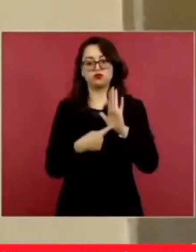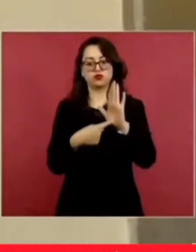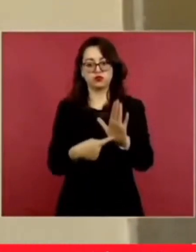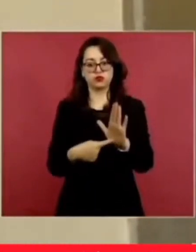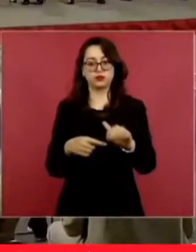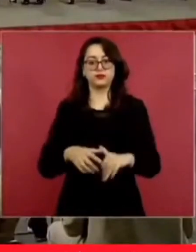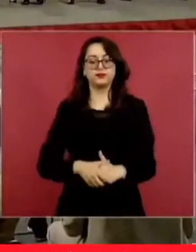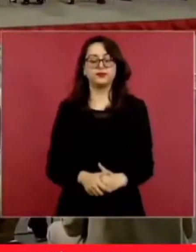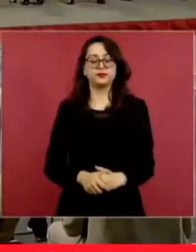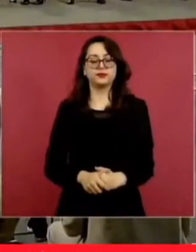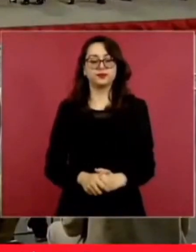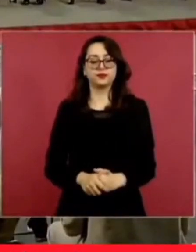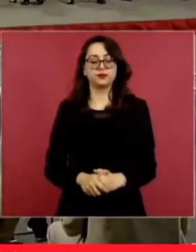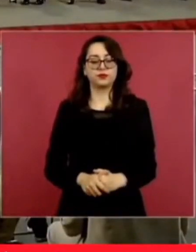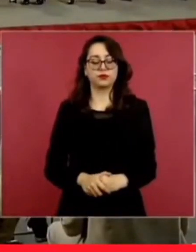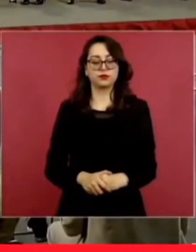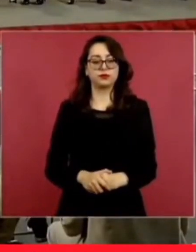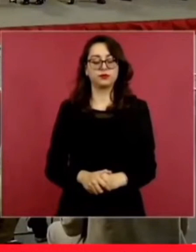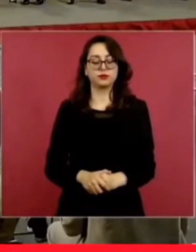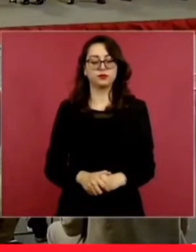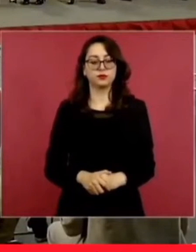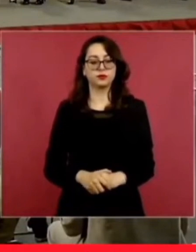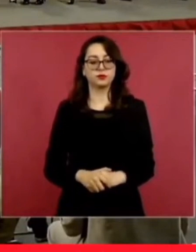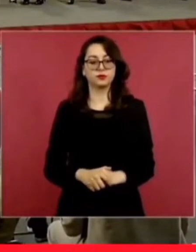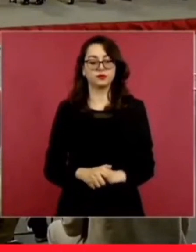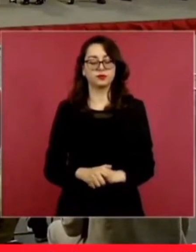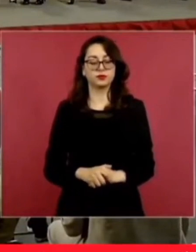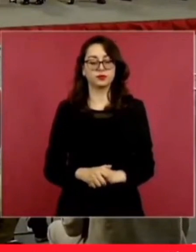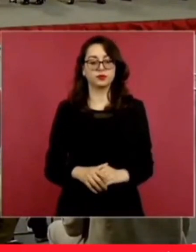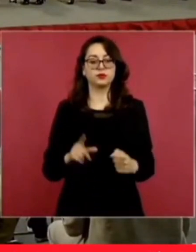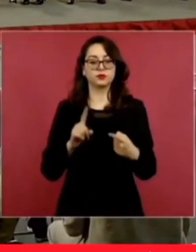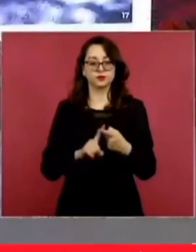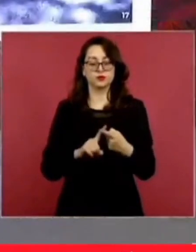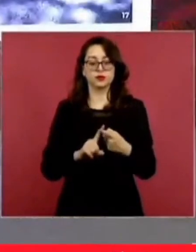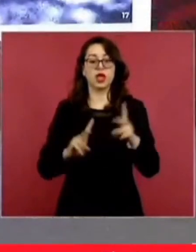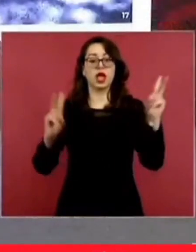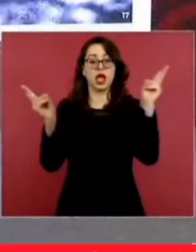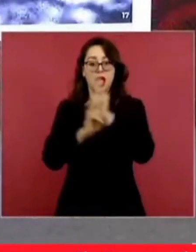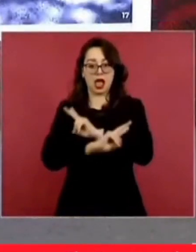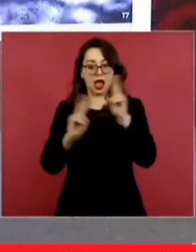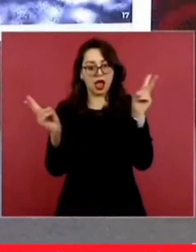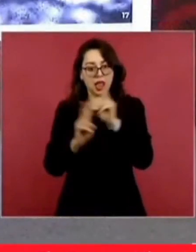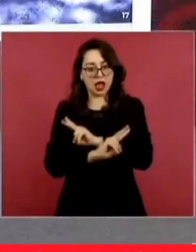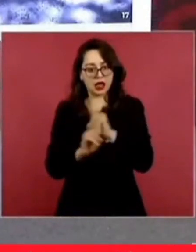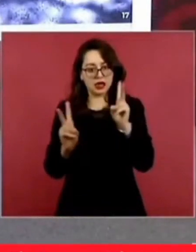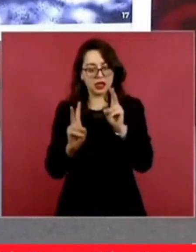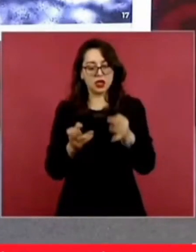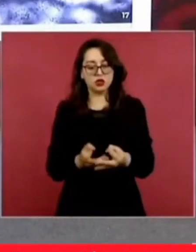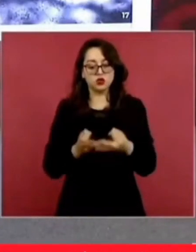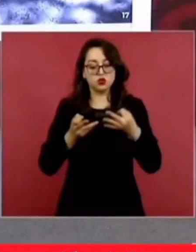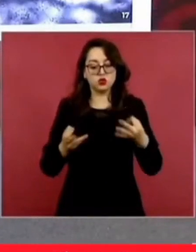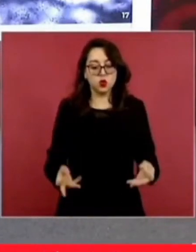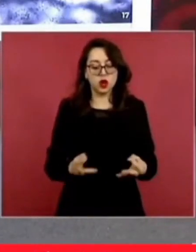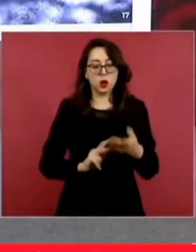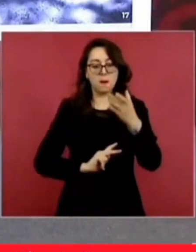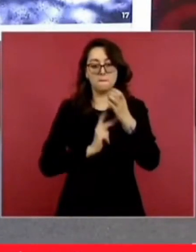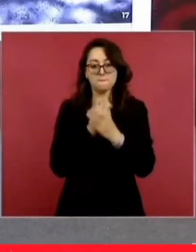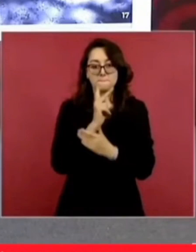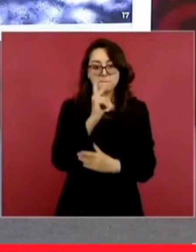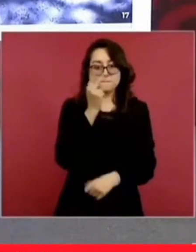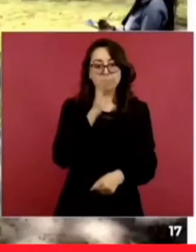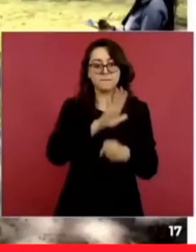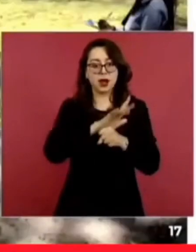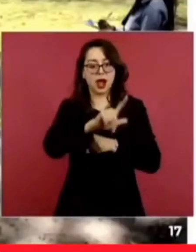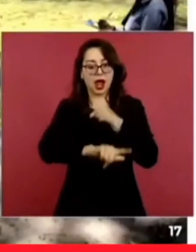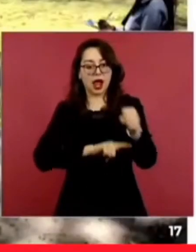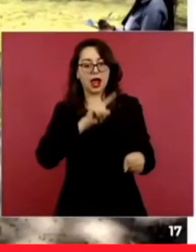ambiental. En las cuestiones de aire, de suelo y de biota, esto es contundente, esos son los estudios